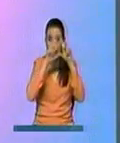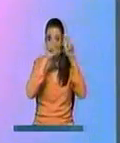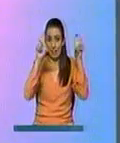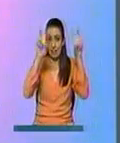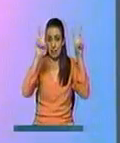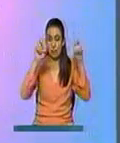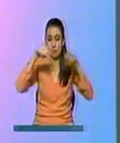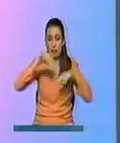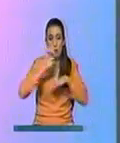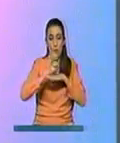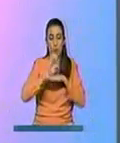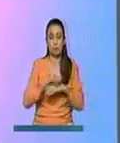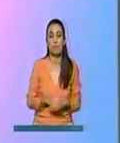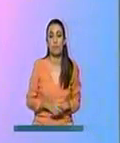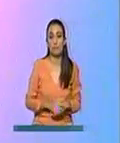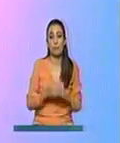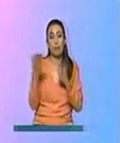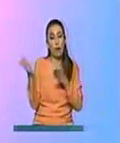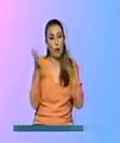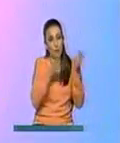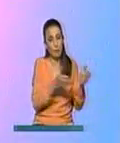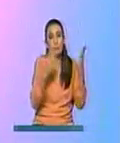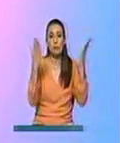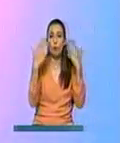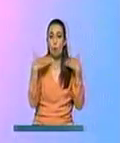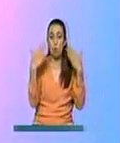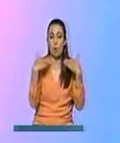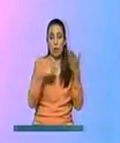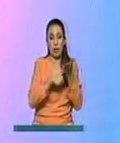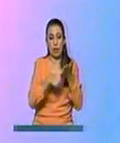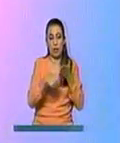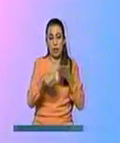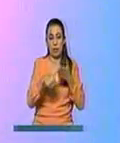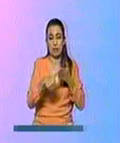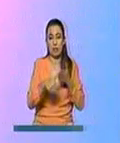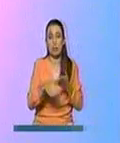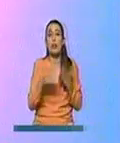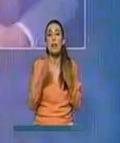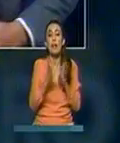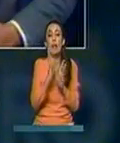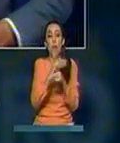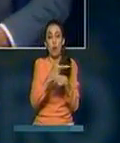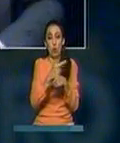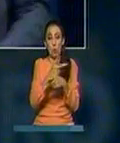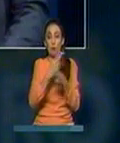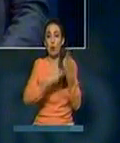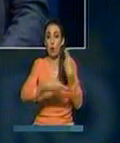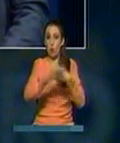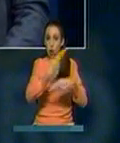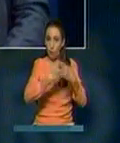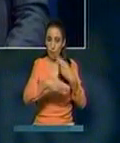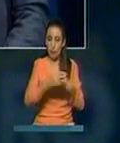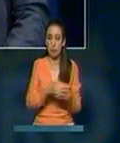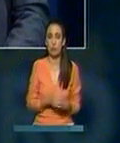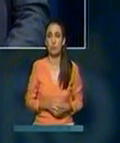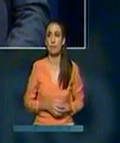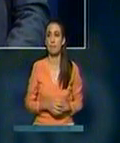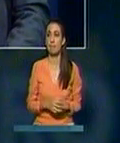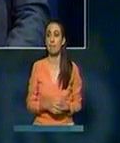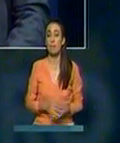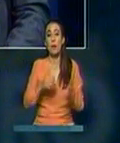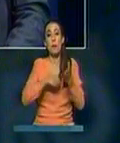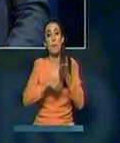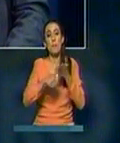Ecuador. Vamos a la ciudad de Guayaquil, donde se encuentra el ministro Iván Ontaneda, ministro de Producción, Comercio Exterior, Inversiones y Pesca.